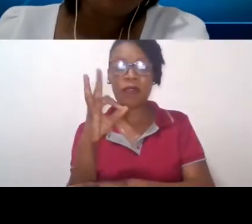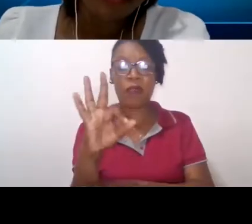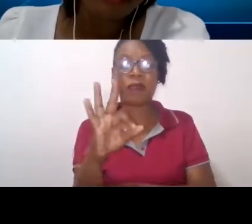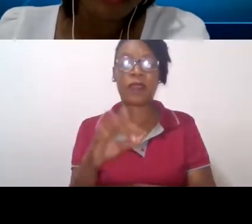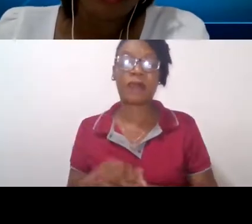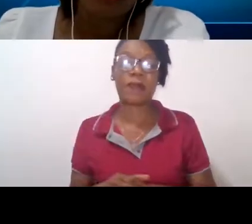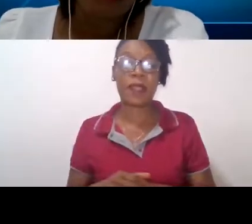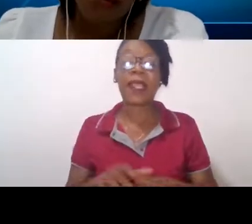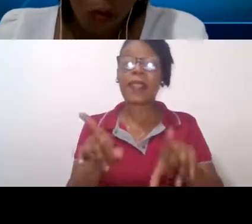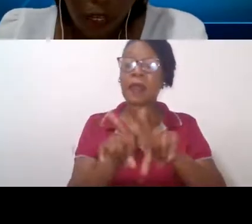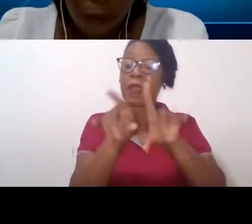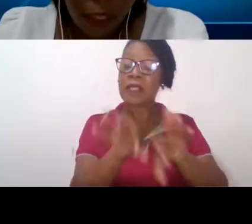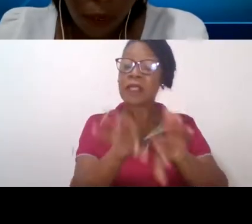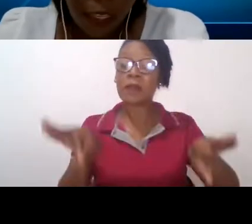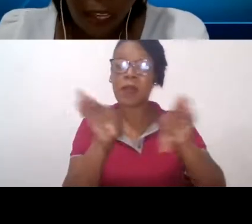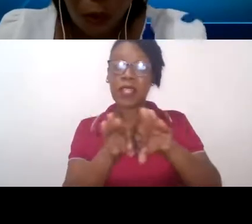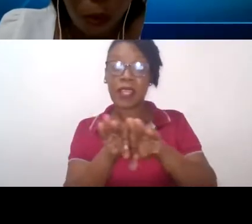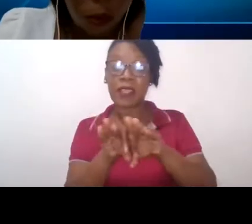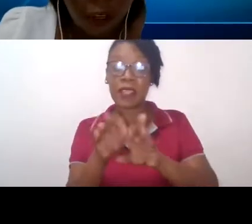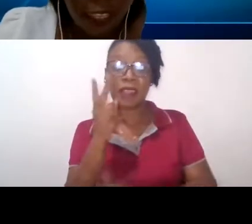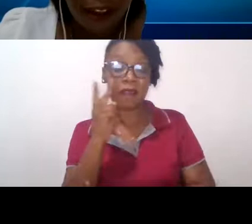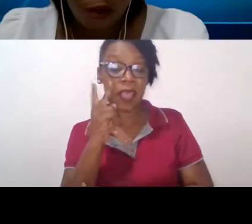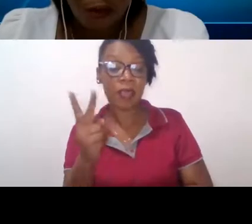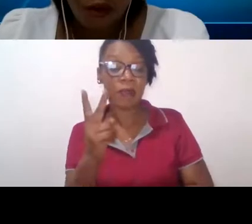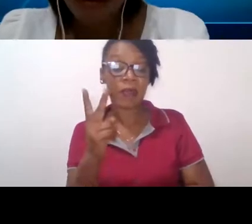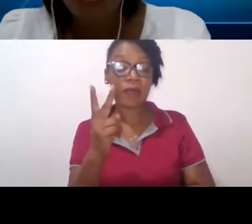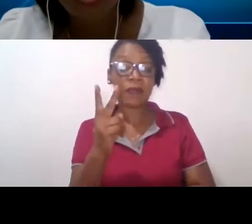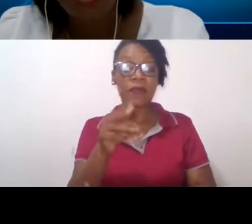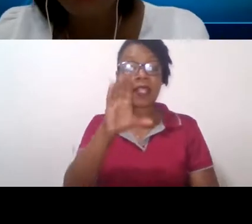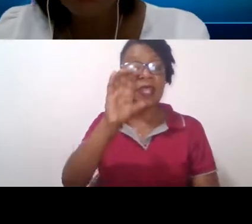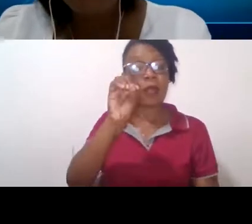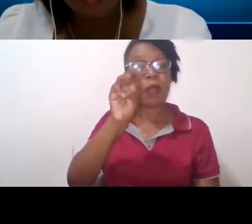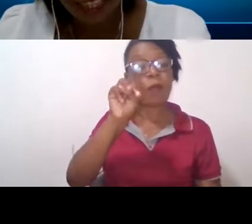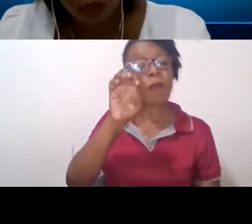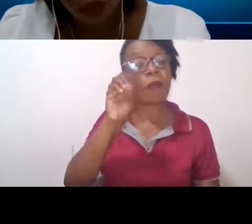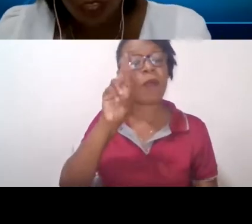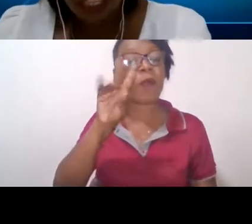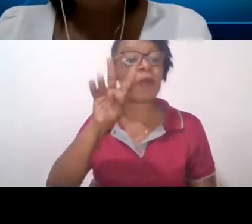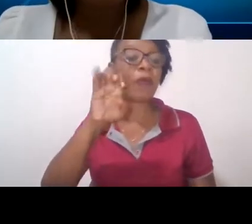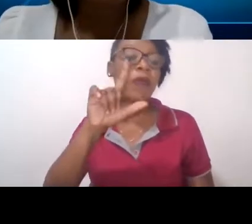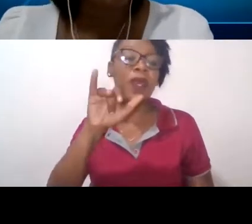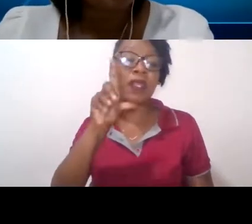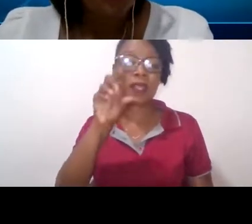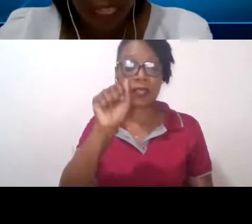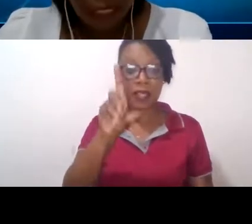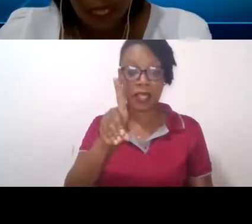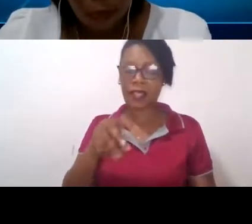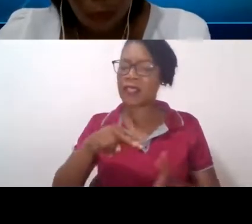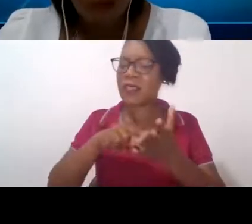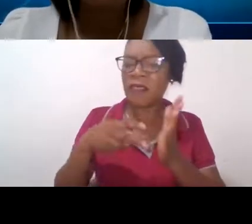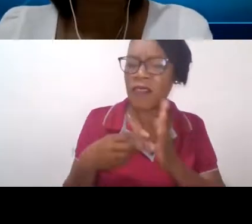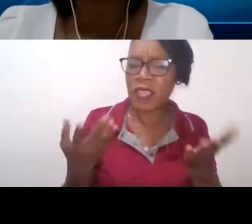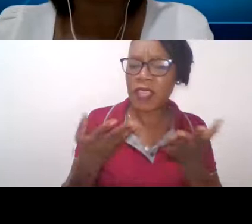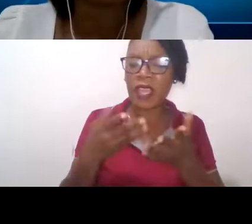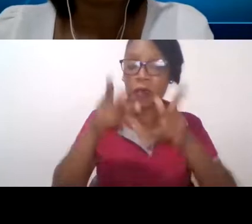es importante que tomemos un elemento que es la comorbilidad. ¿Qué significa eso? Que una persona con TEA